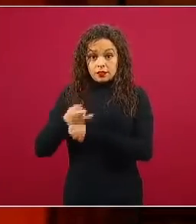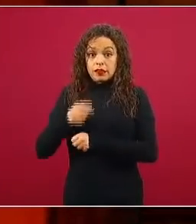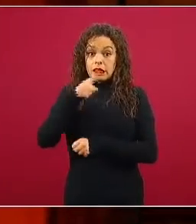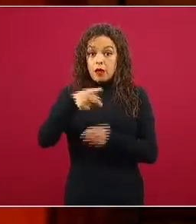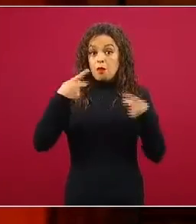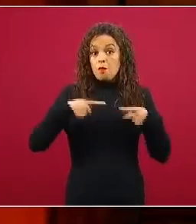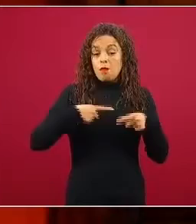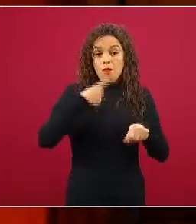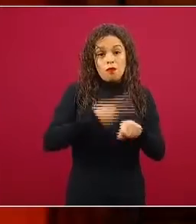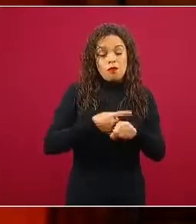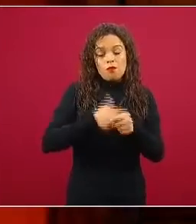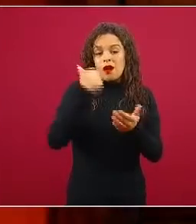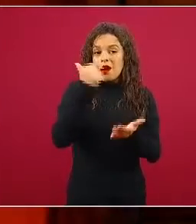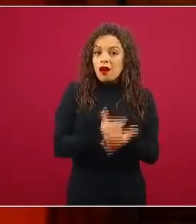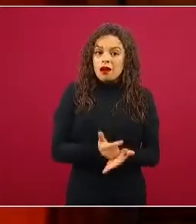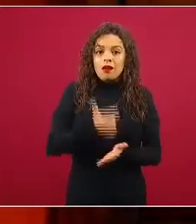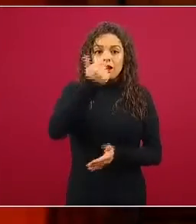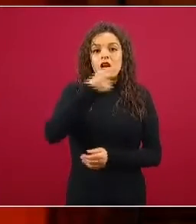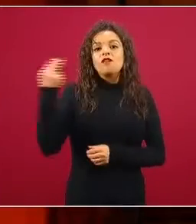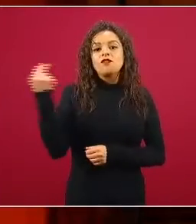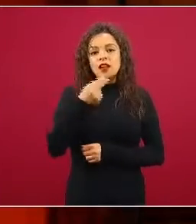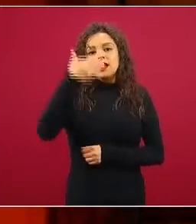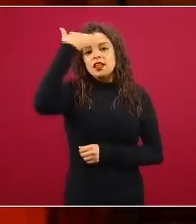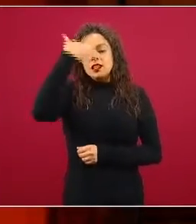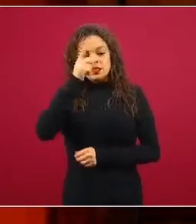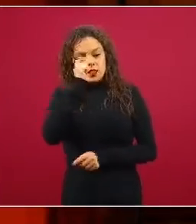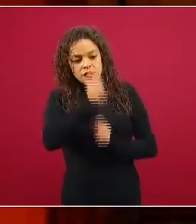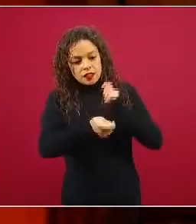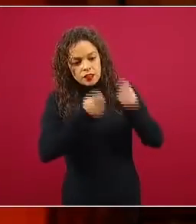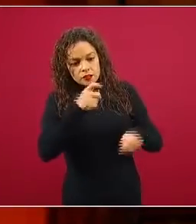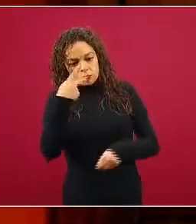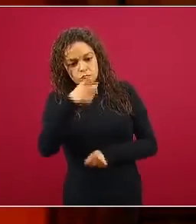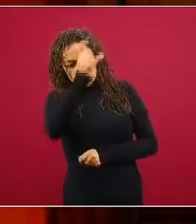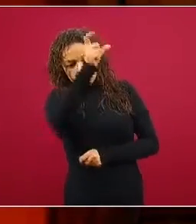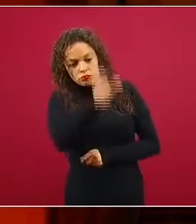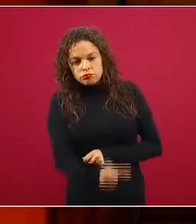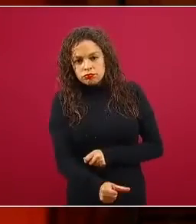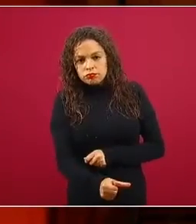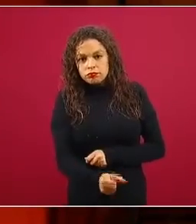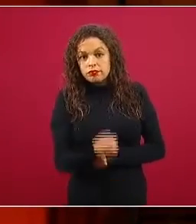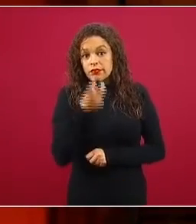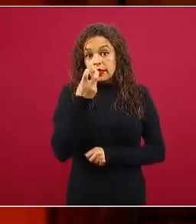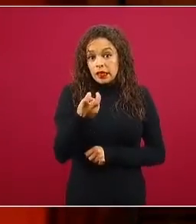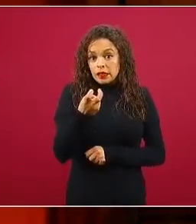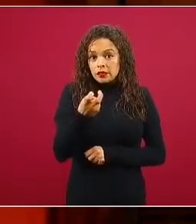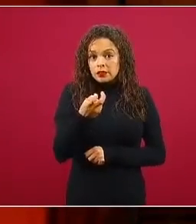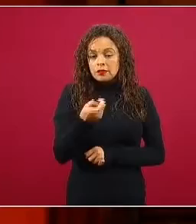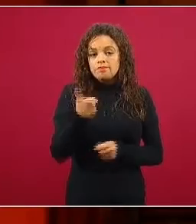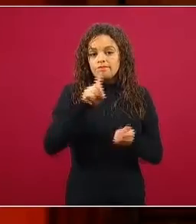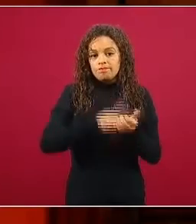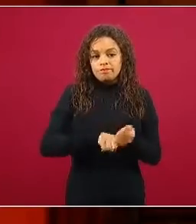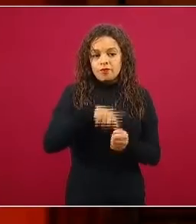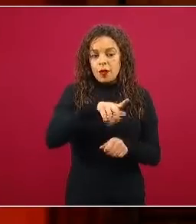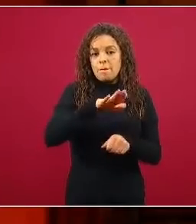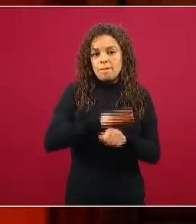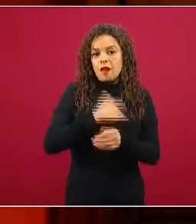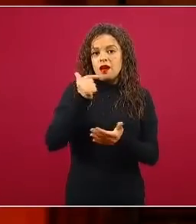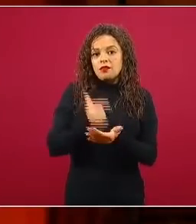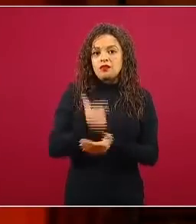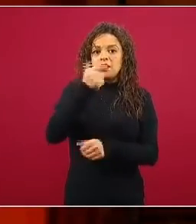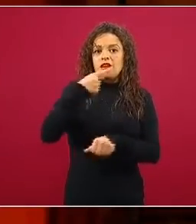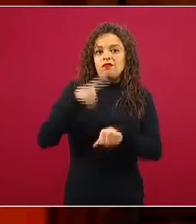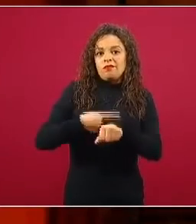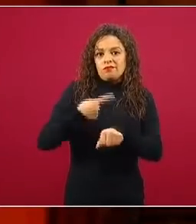queremos conocer cuál es el perfil, cuáles son las determinantes que en un momento contribuyen a que una persona sea grave y llegue a